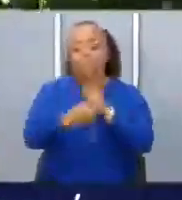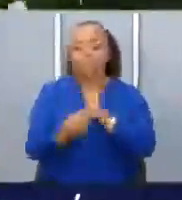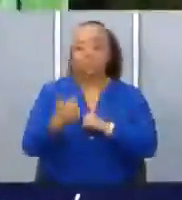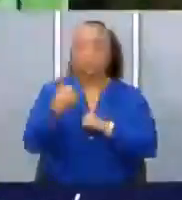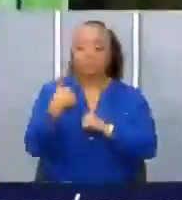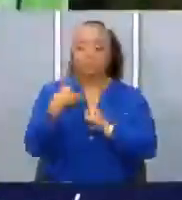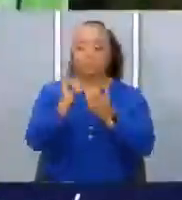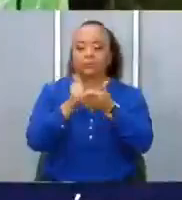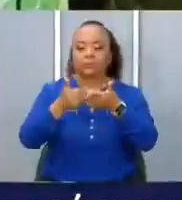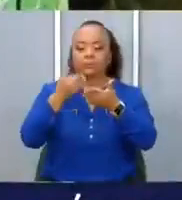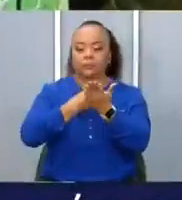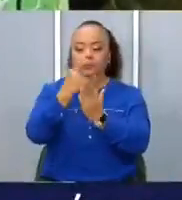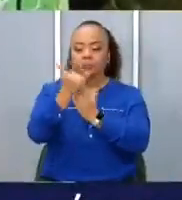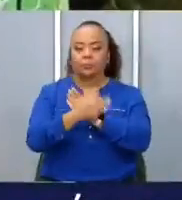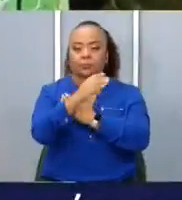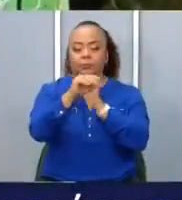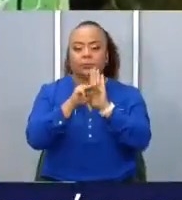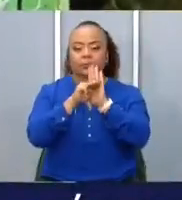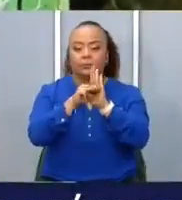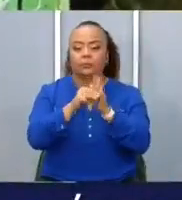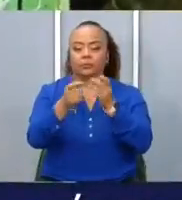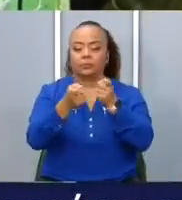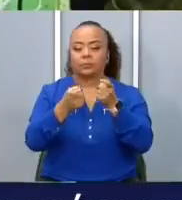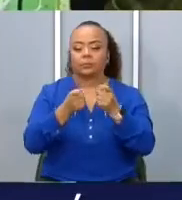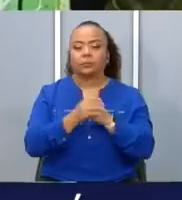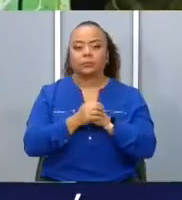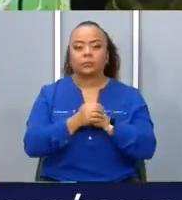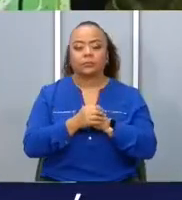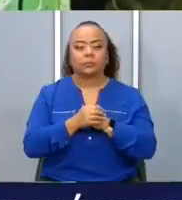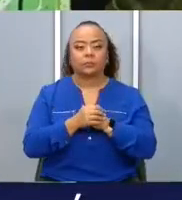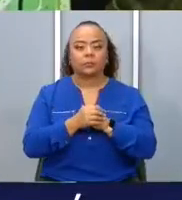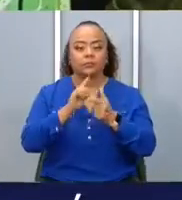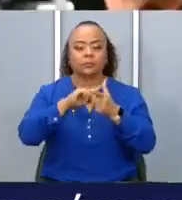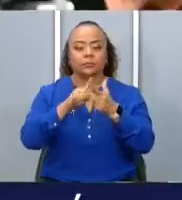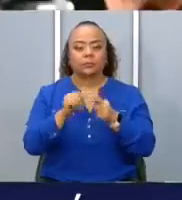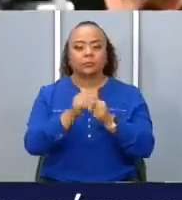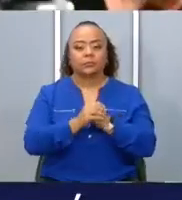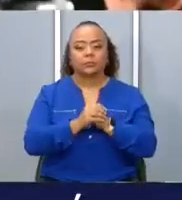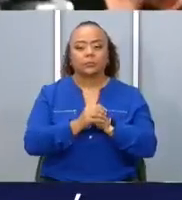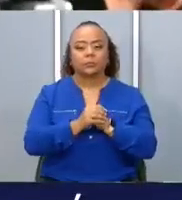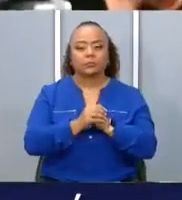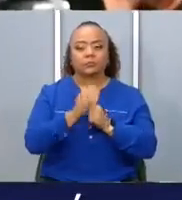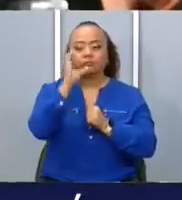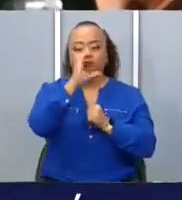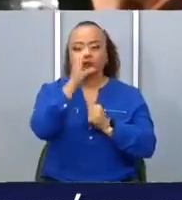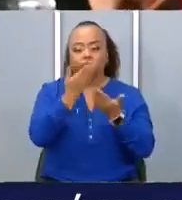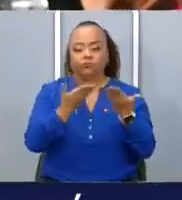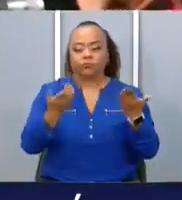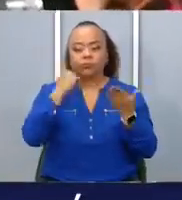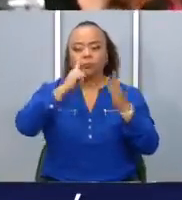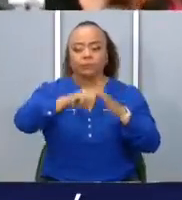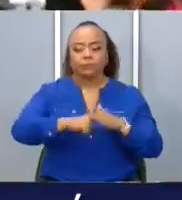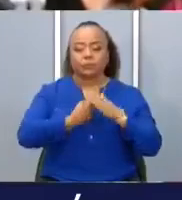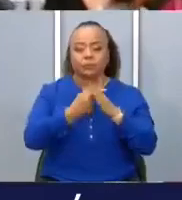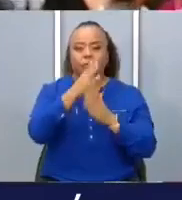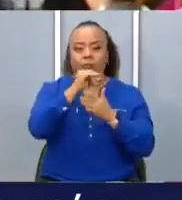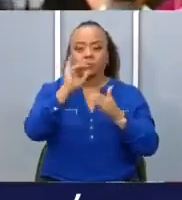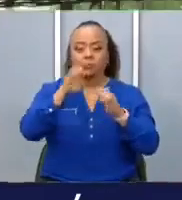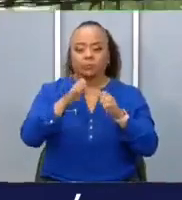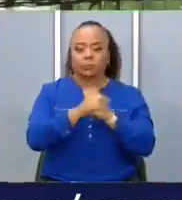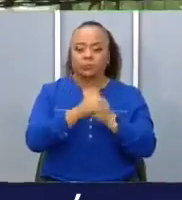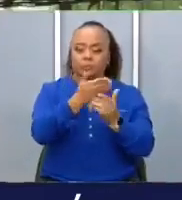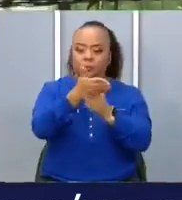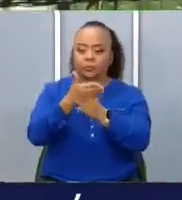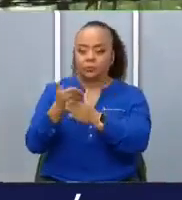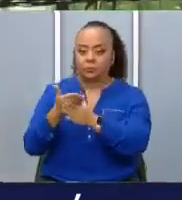tengamos ese anteproyecto y el modelo de gestión del mismo Entonces buscaremos los recursos para iniciarlo y hay que socializar el